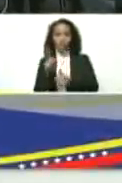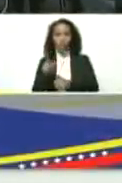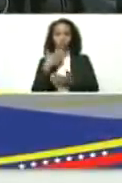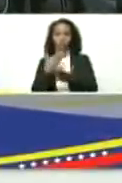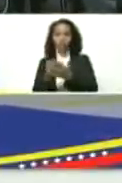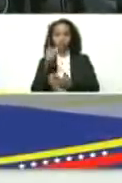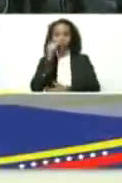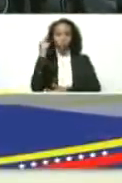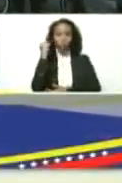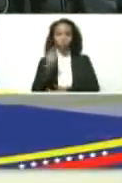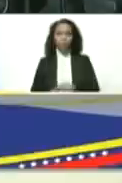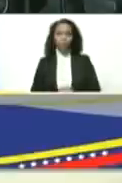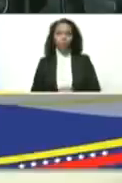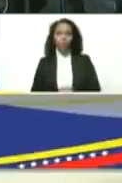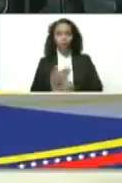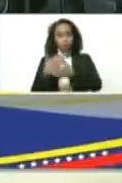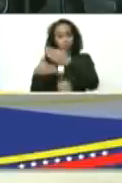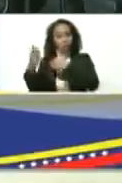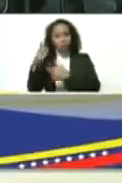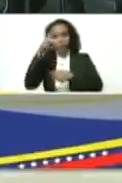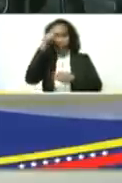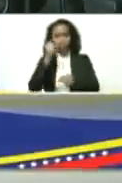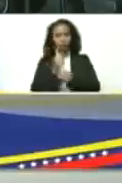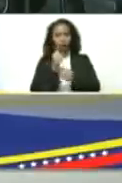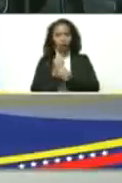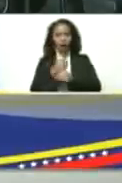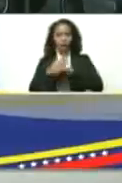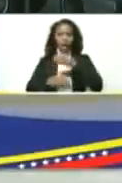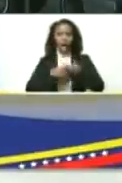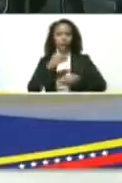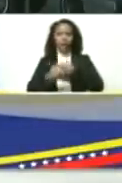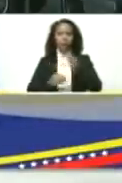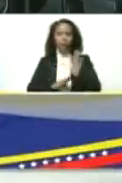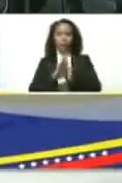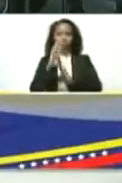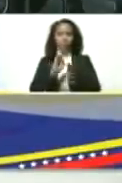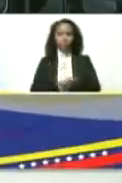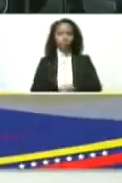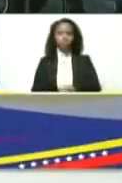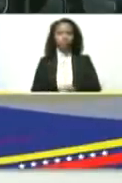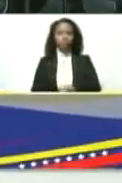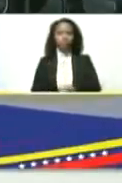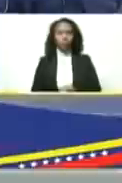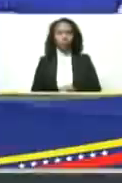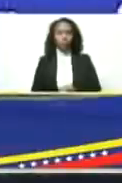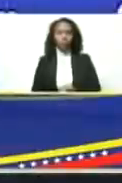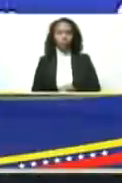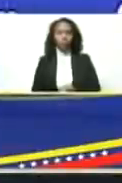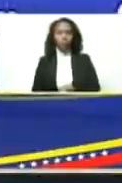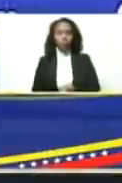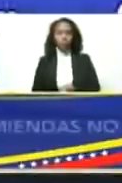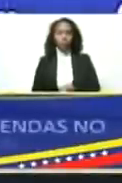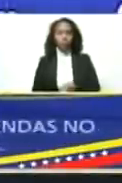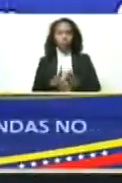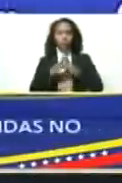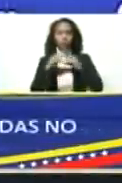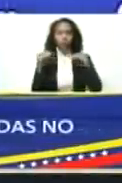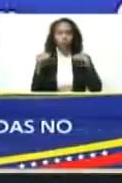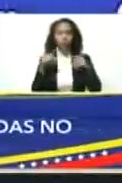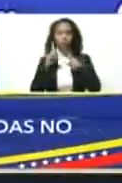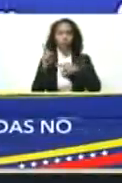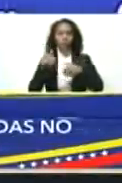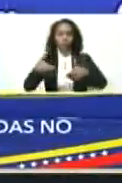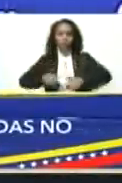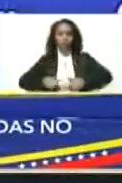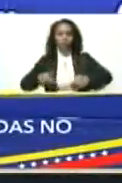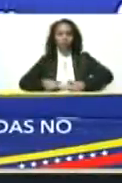muchachas. Vayan a trabajar y a consolidar. A consolidar todo este